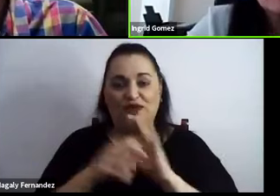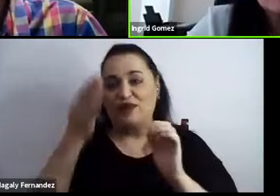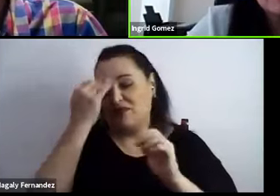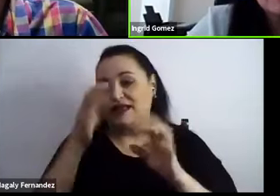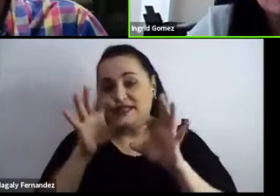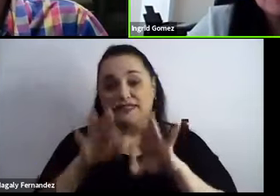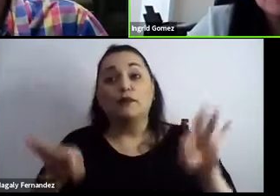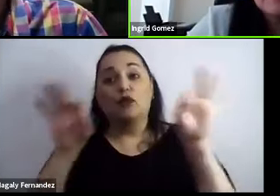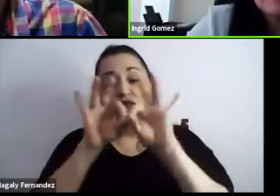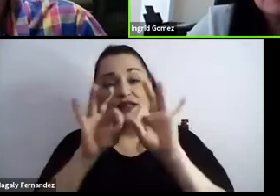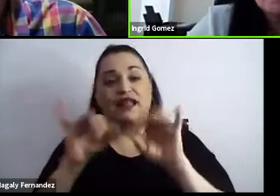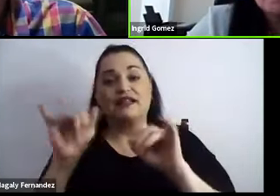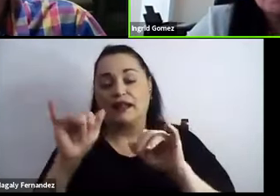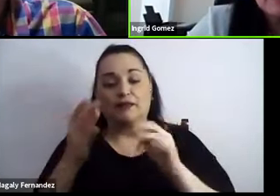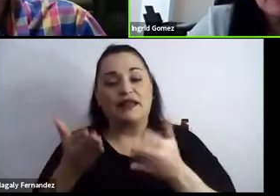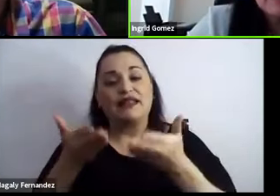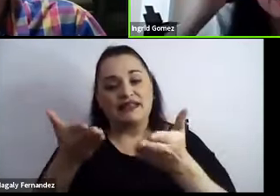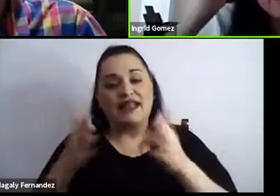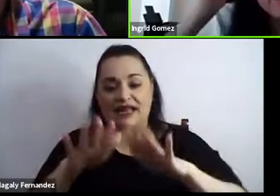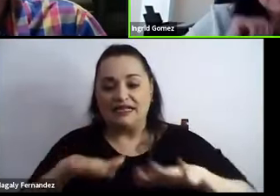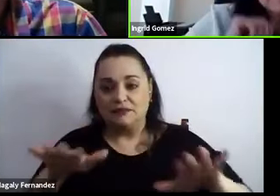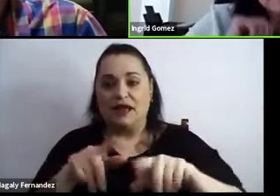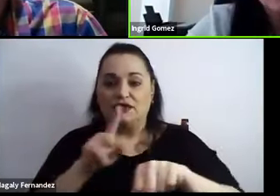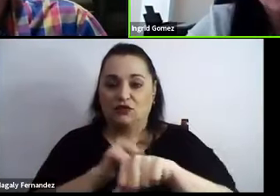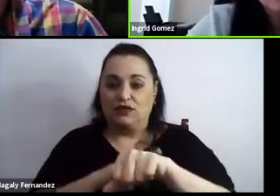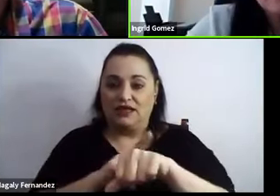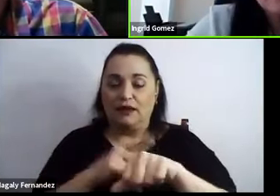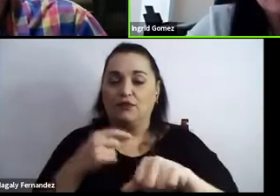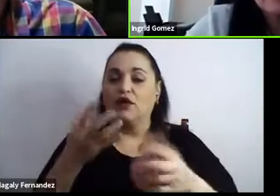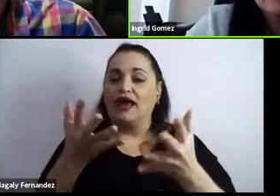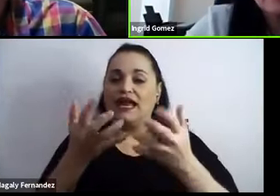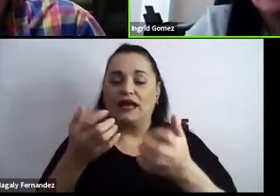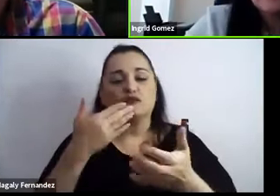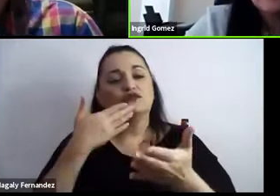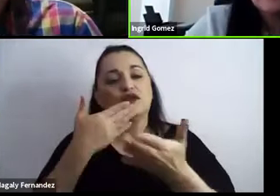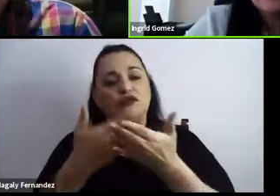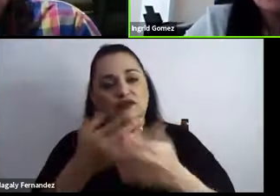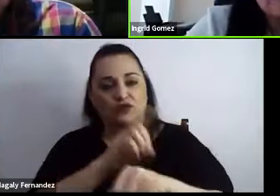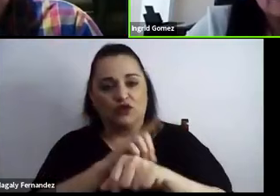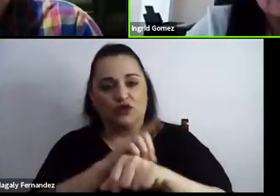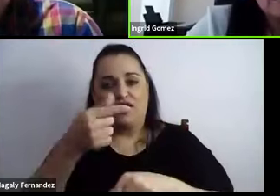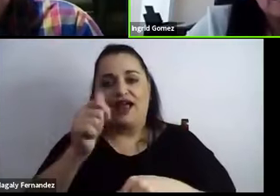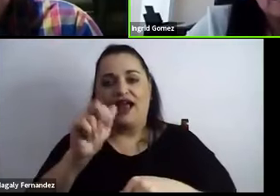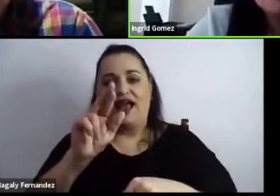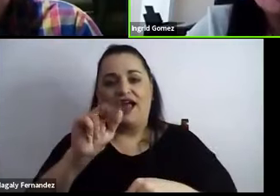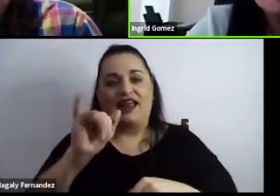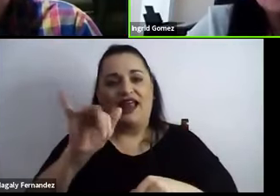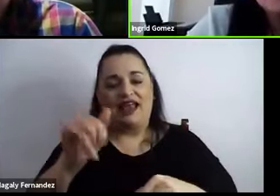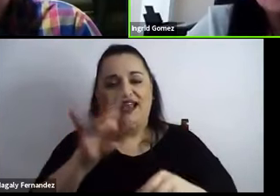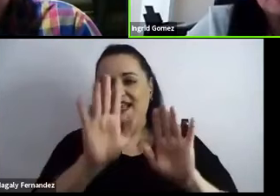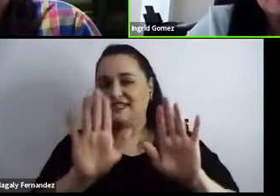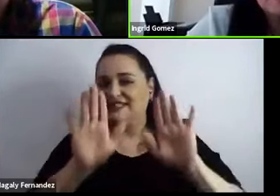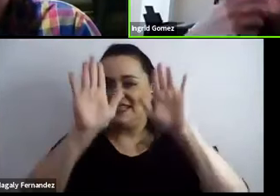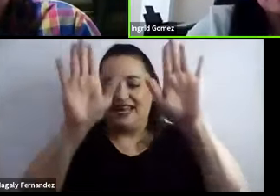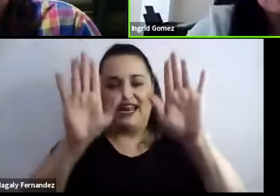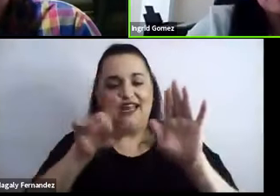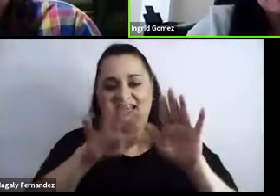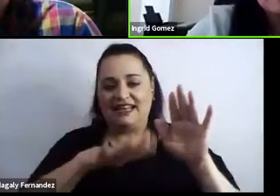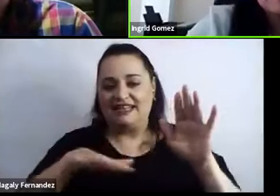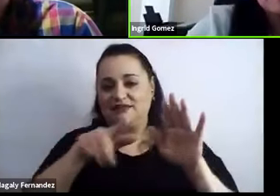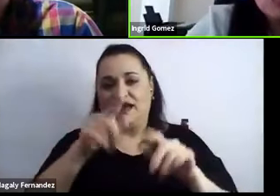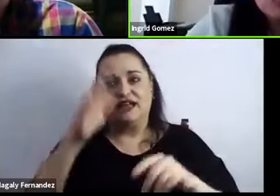importante también dar el espacio y el tiempo. Queremos agradecerle, doctor Garay, por este excelente espacio